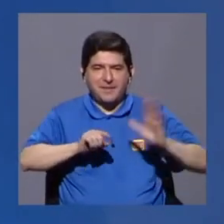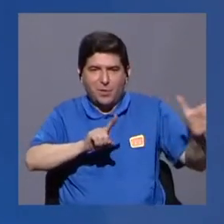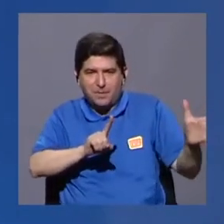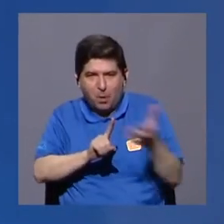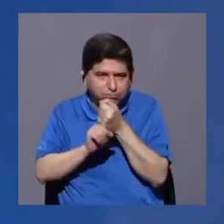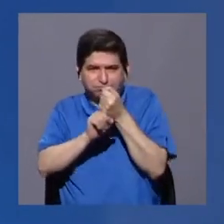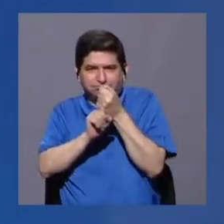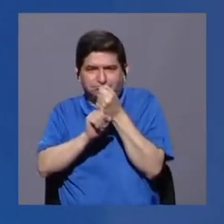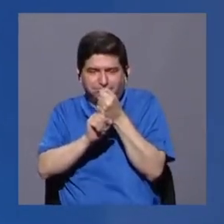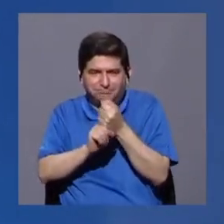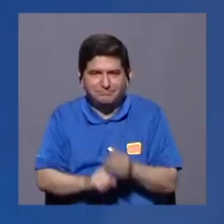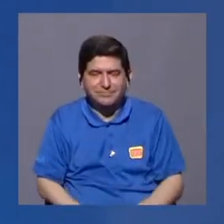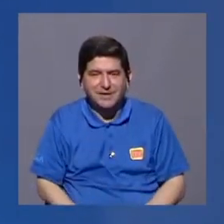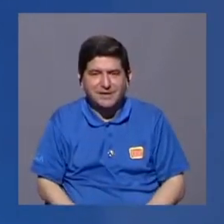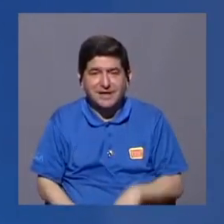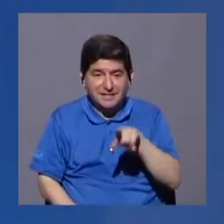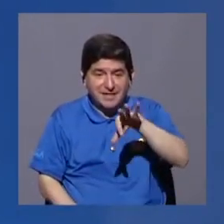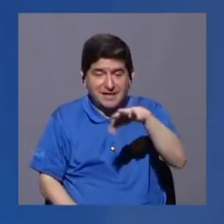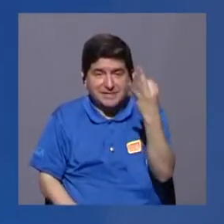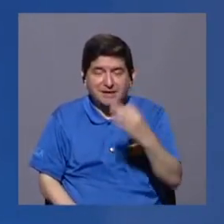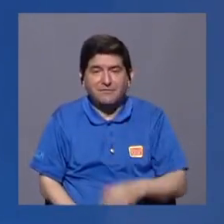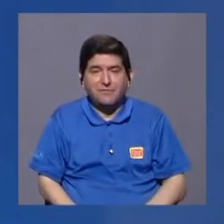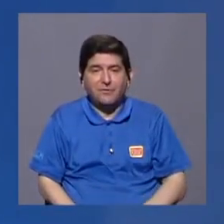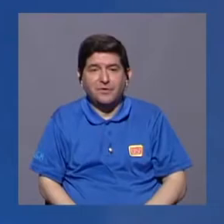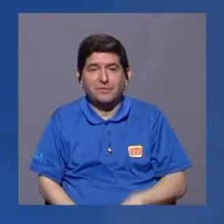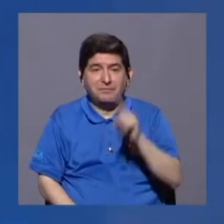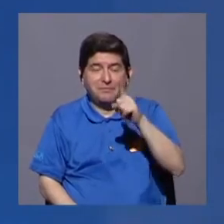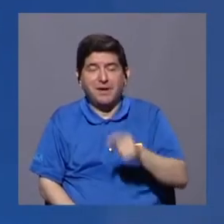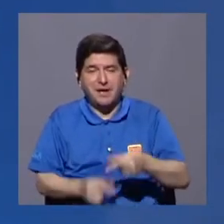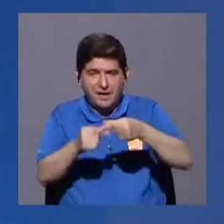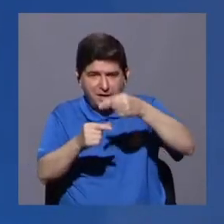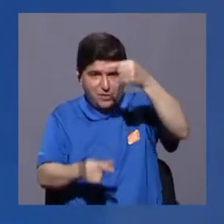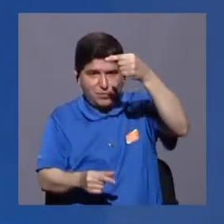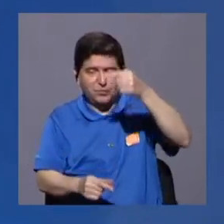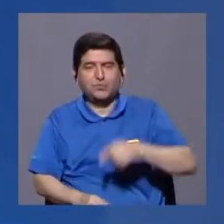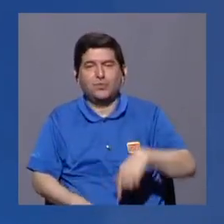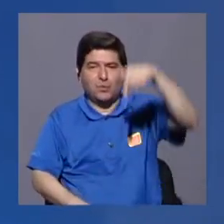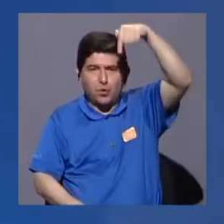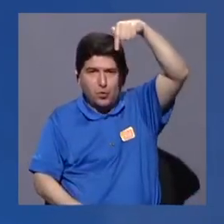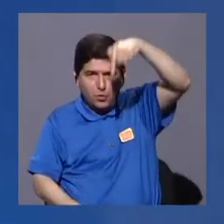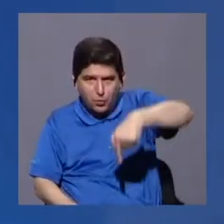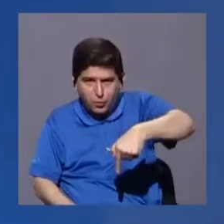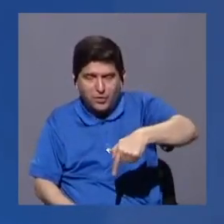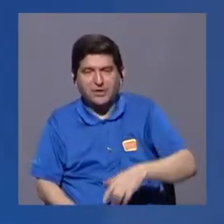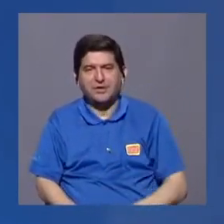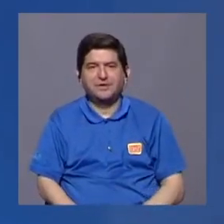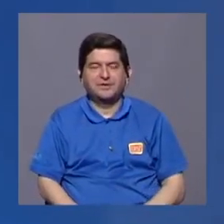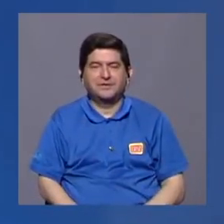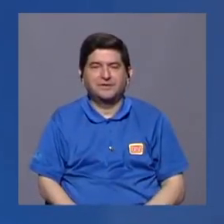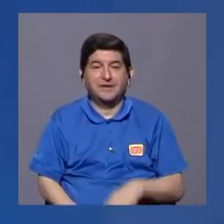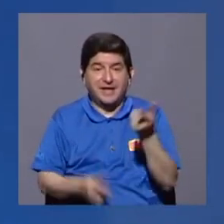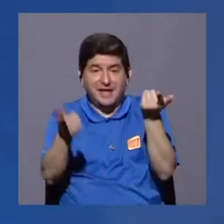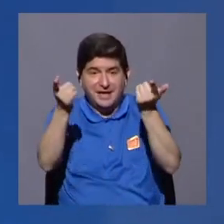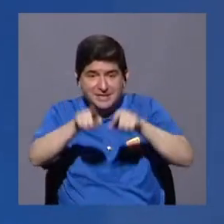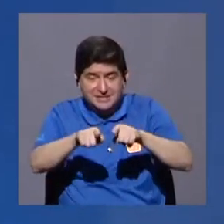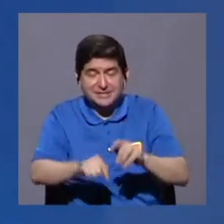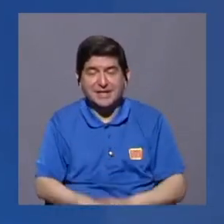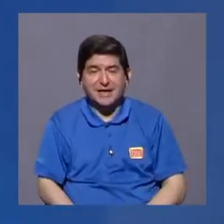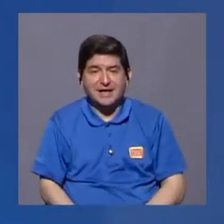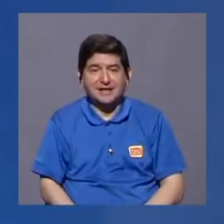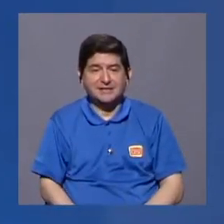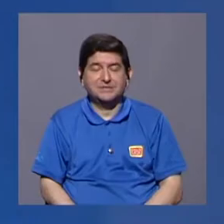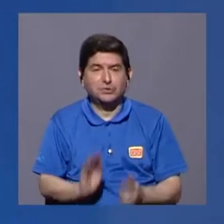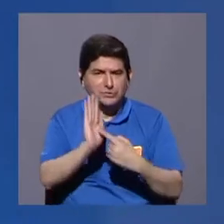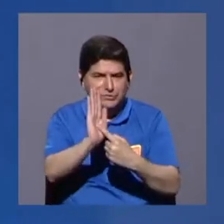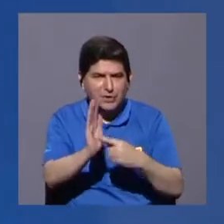lo que hacemos es precipitar lo en un tubo queda concentrado abajo bueno el anticuerpo es expresado por bacterias así que